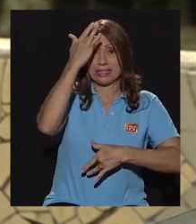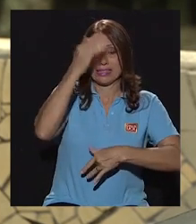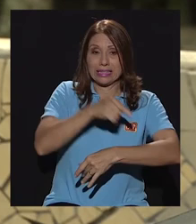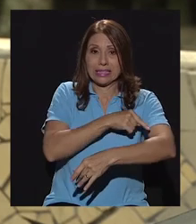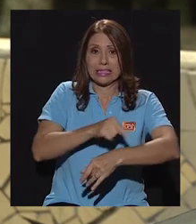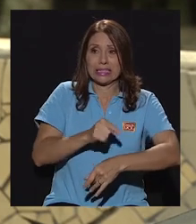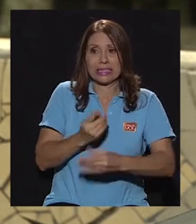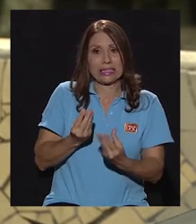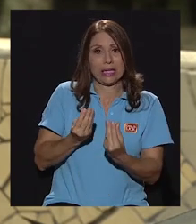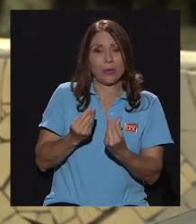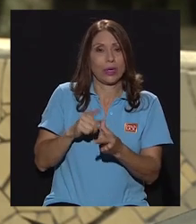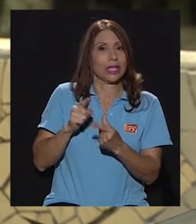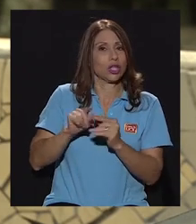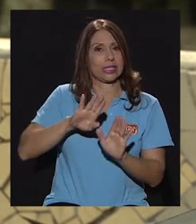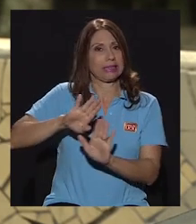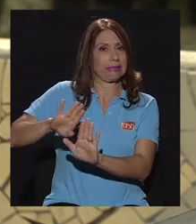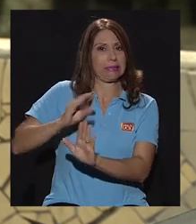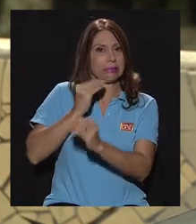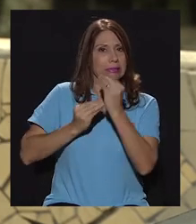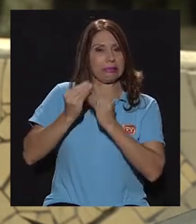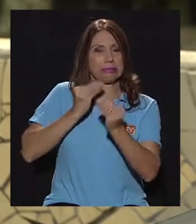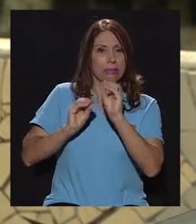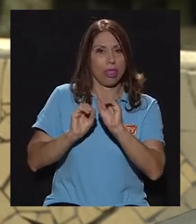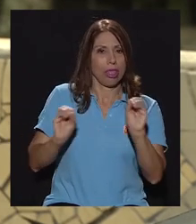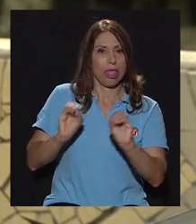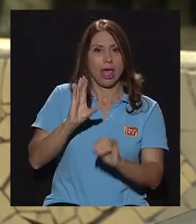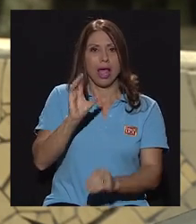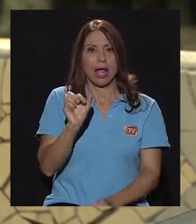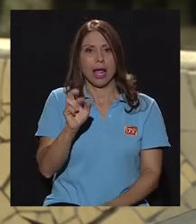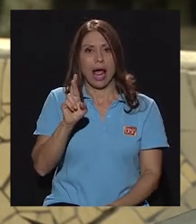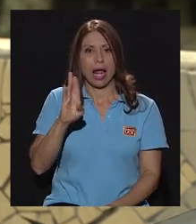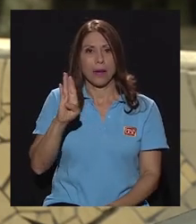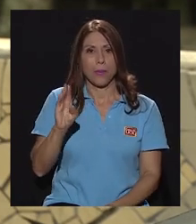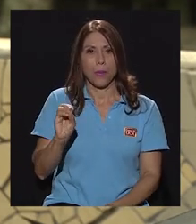glicemia, elimina los carbohidratos.